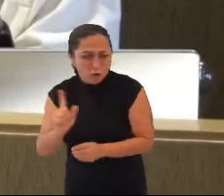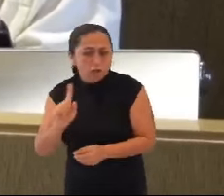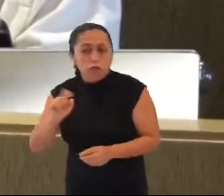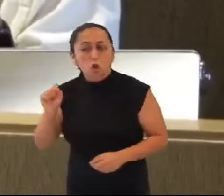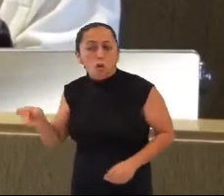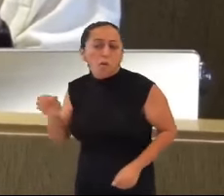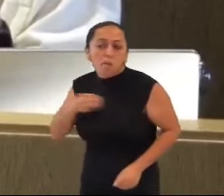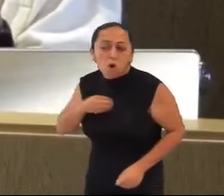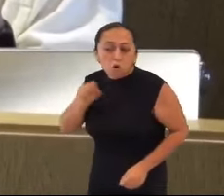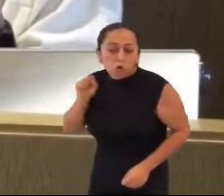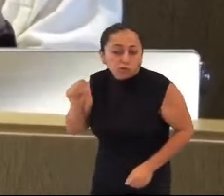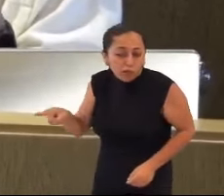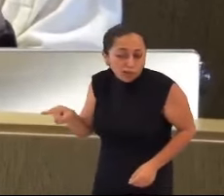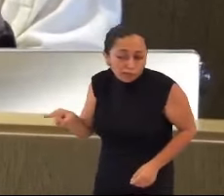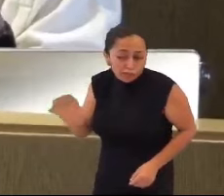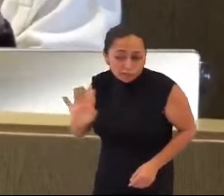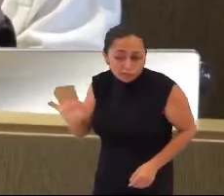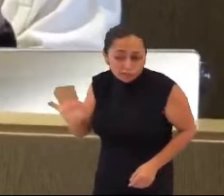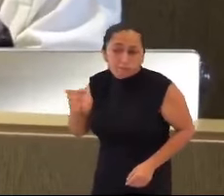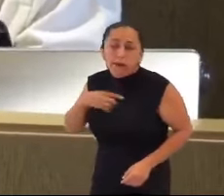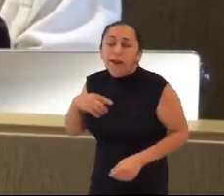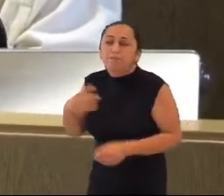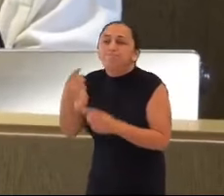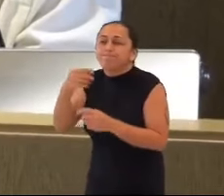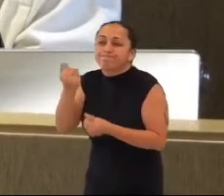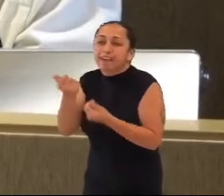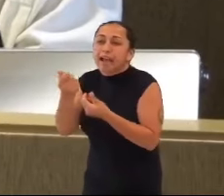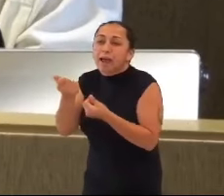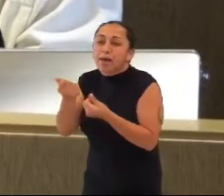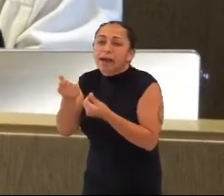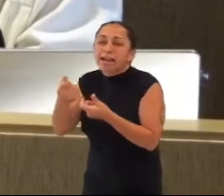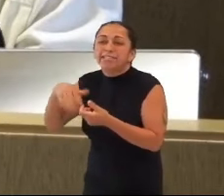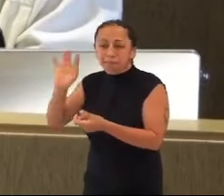a maximizar nuevamente sus ganancias, decidió